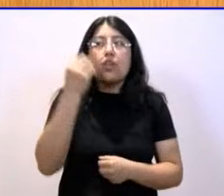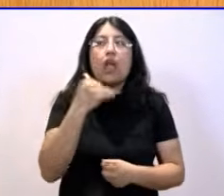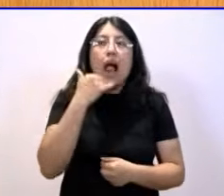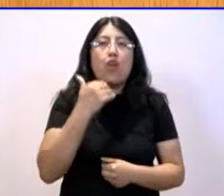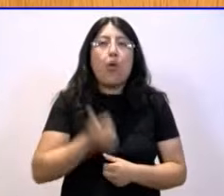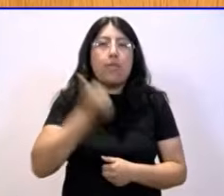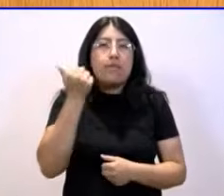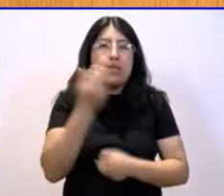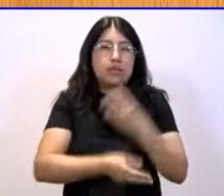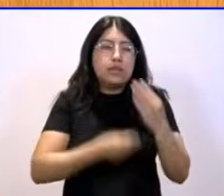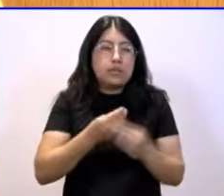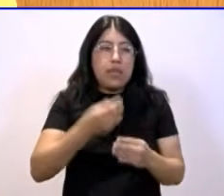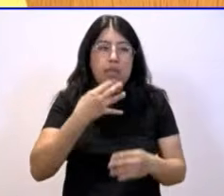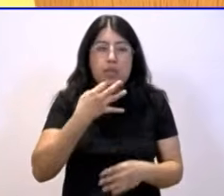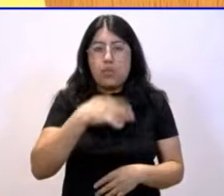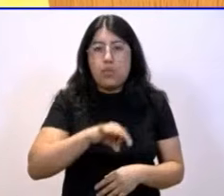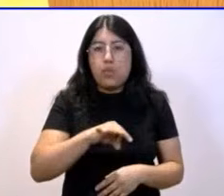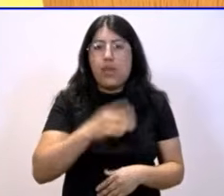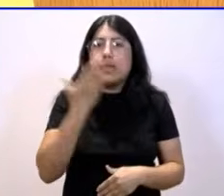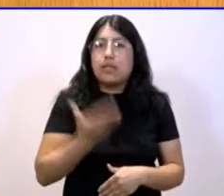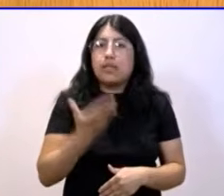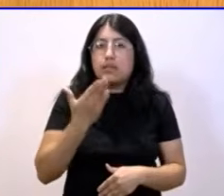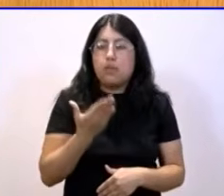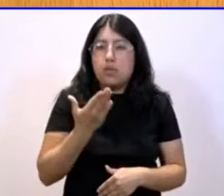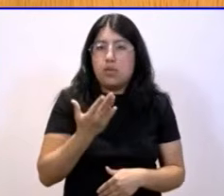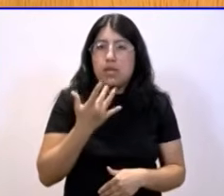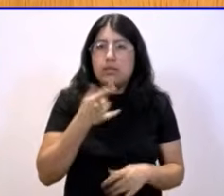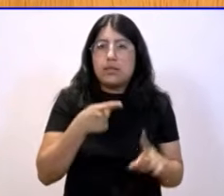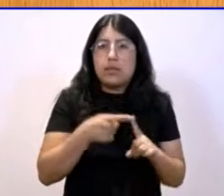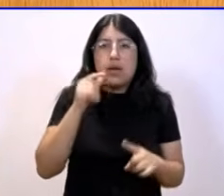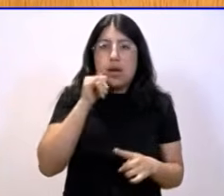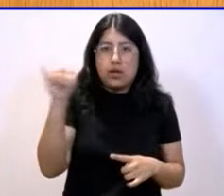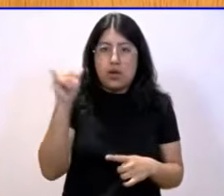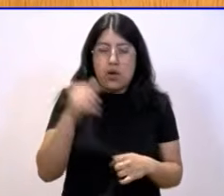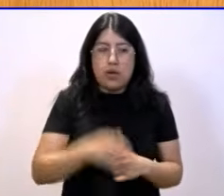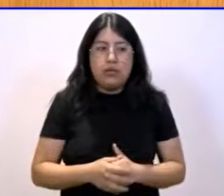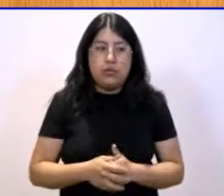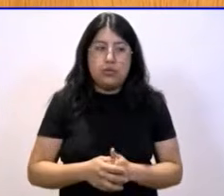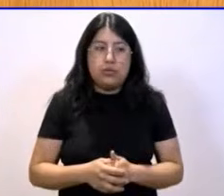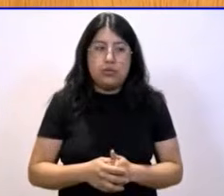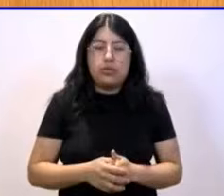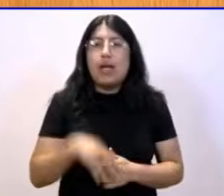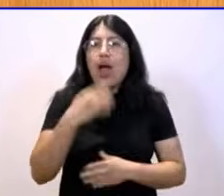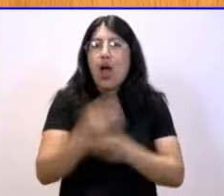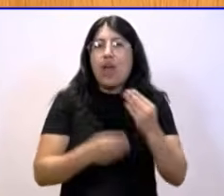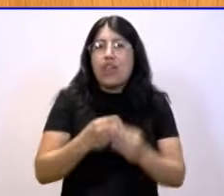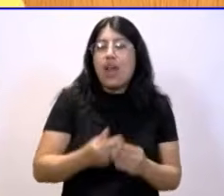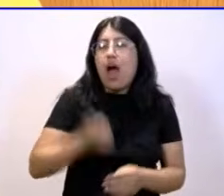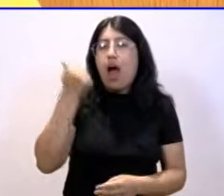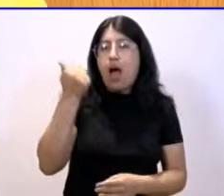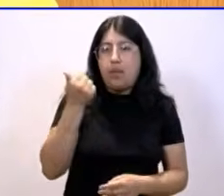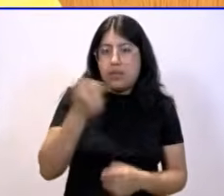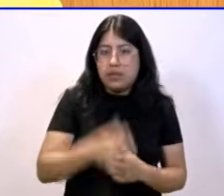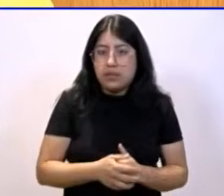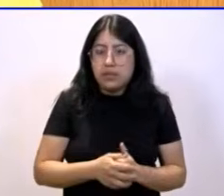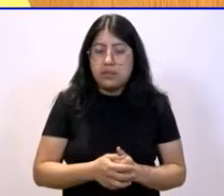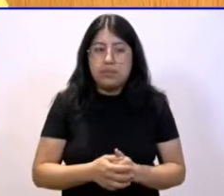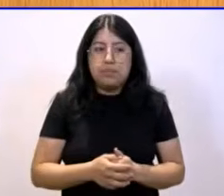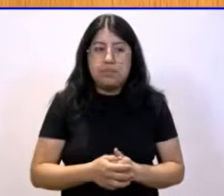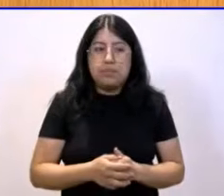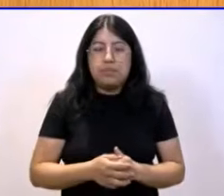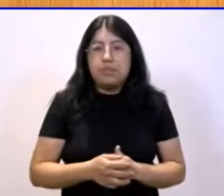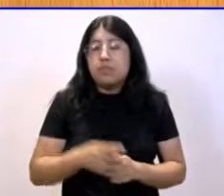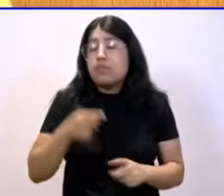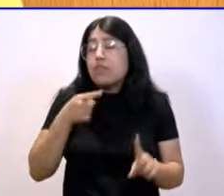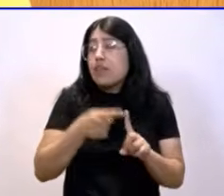que es importante para los riojanos y para las riojanas que vayan más allá, porque, como le decía, no ha hecho